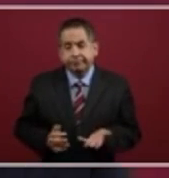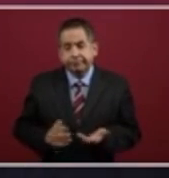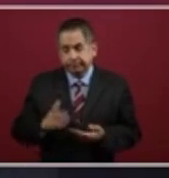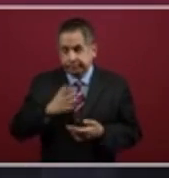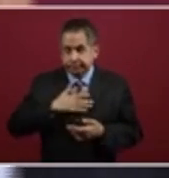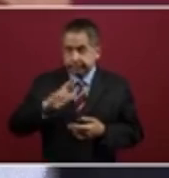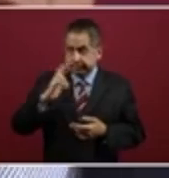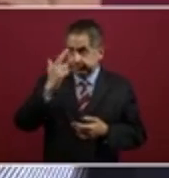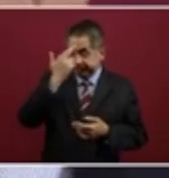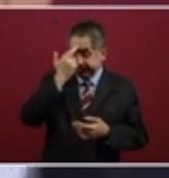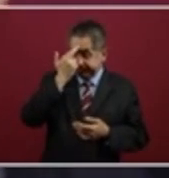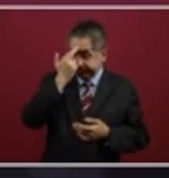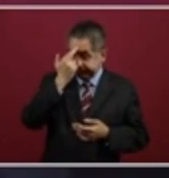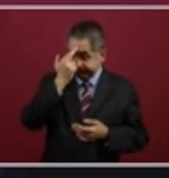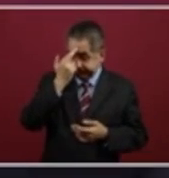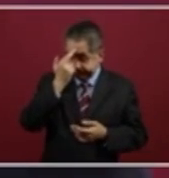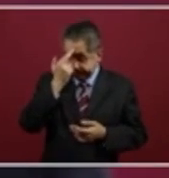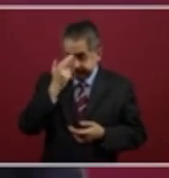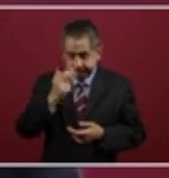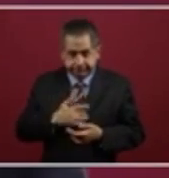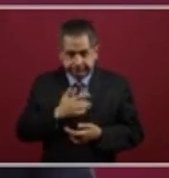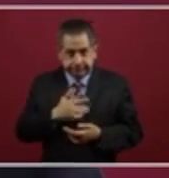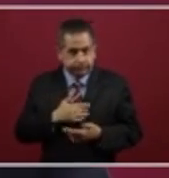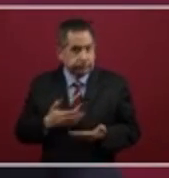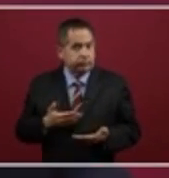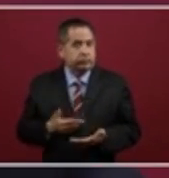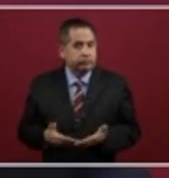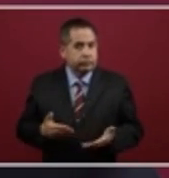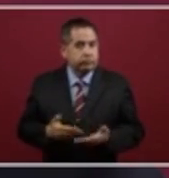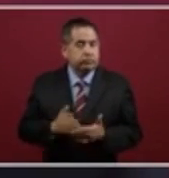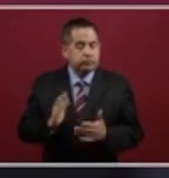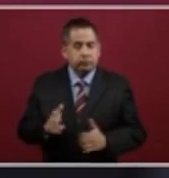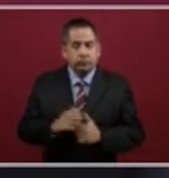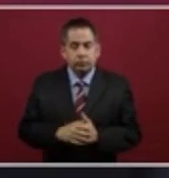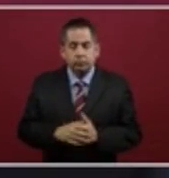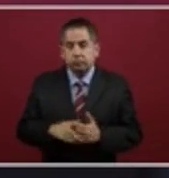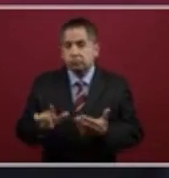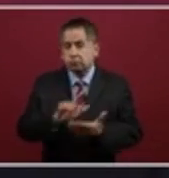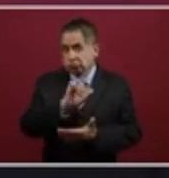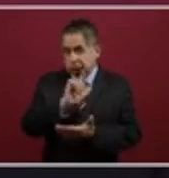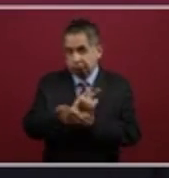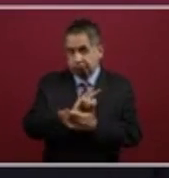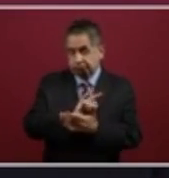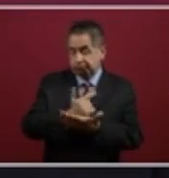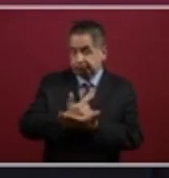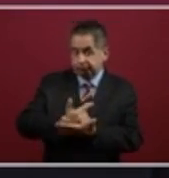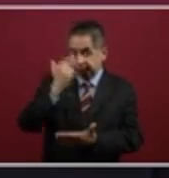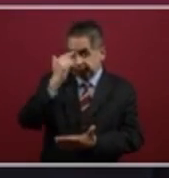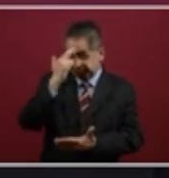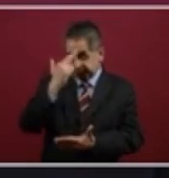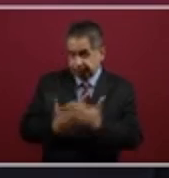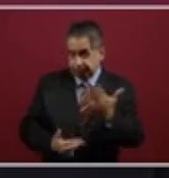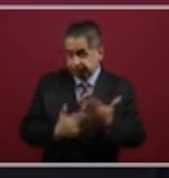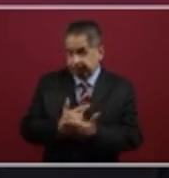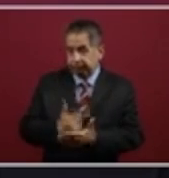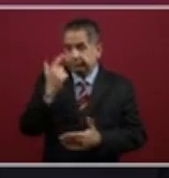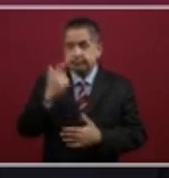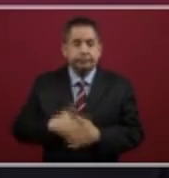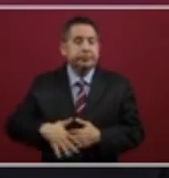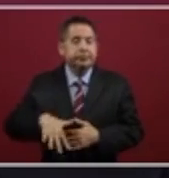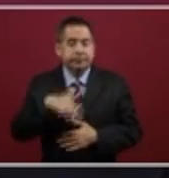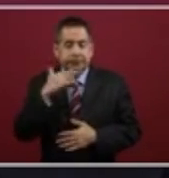recuerdo que ahora es delito grave el